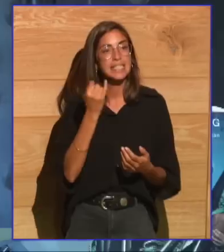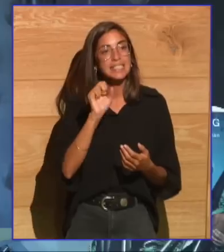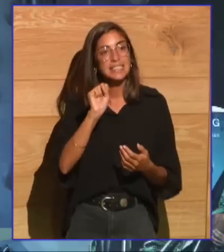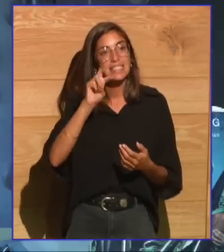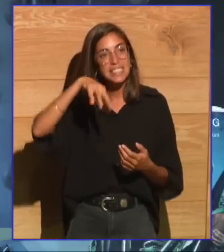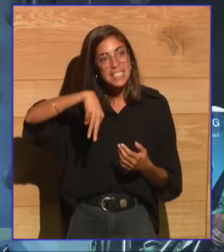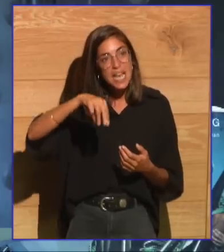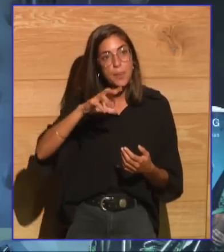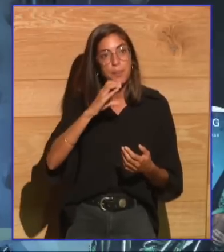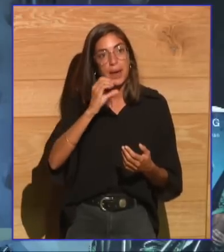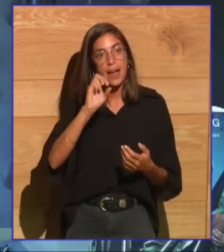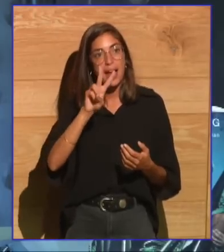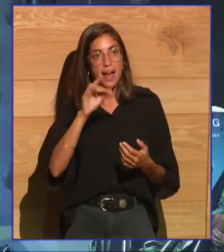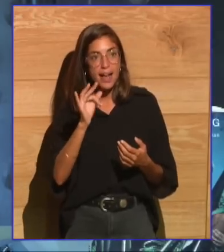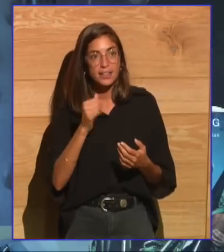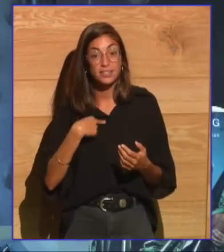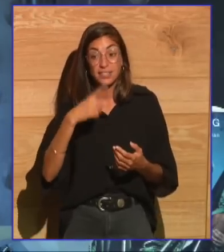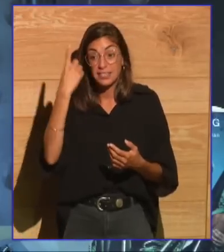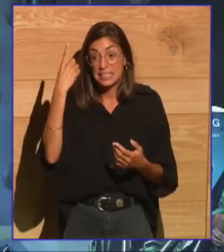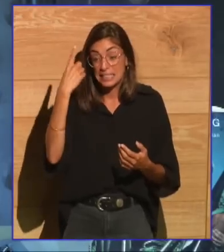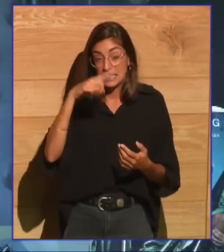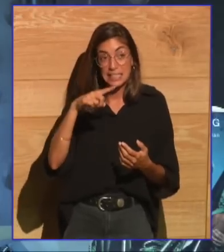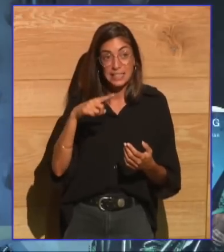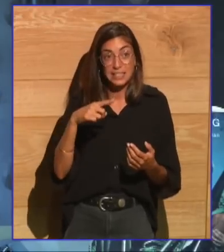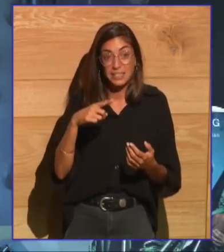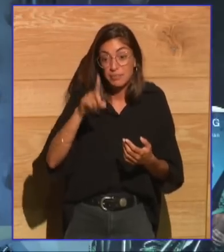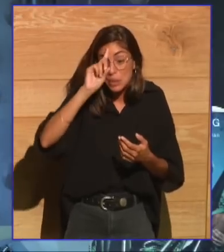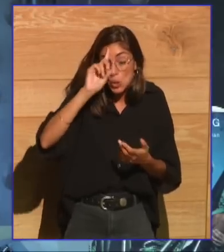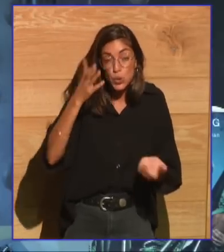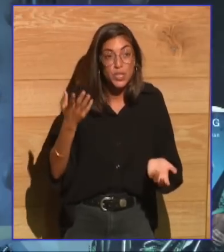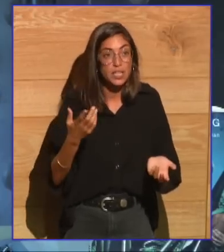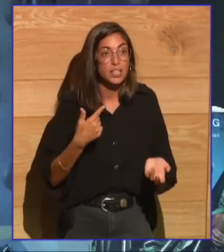lo mejor si en inglés